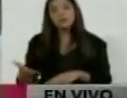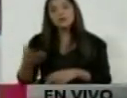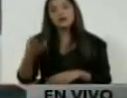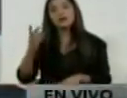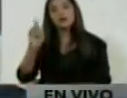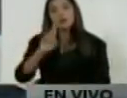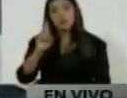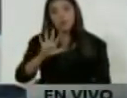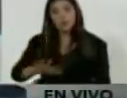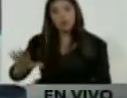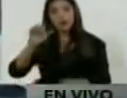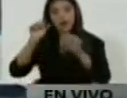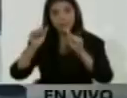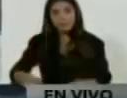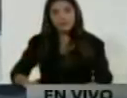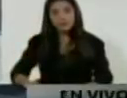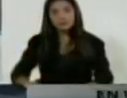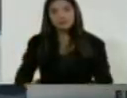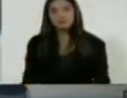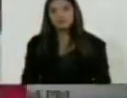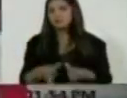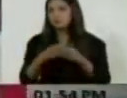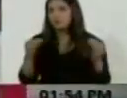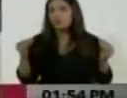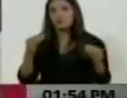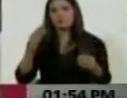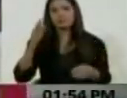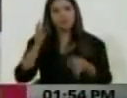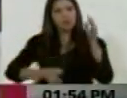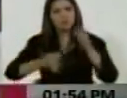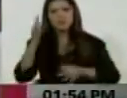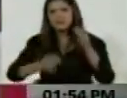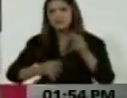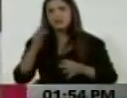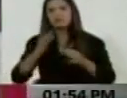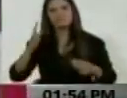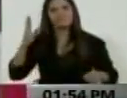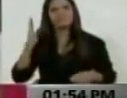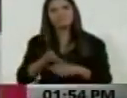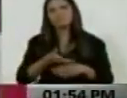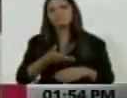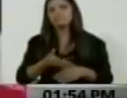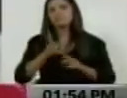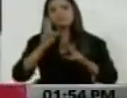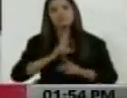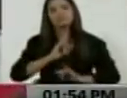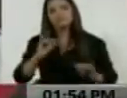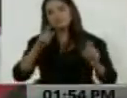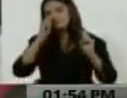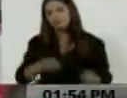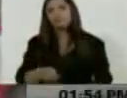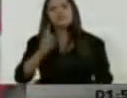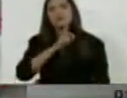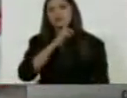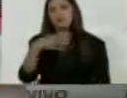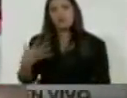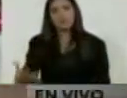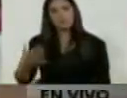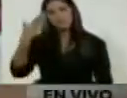República inicie todas las acciones judiciales para resarcir el nombre y reivindicar el nombre del